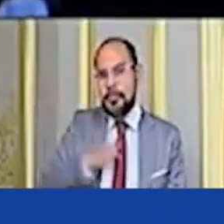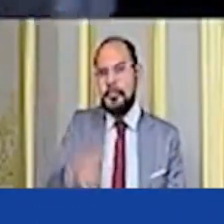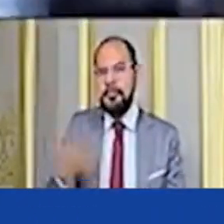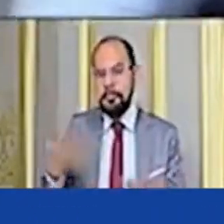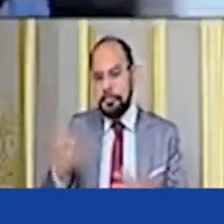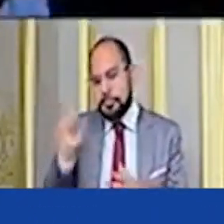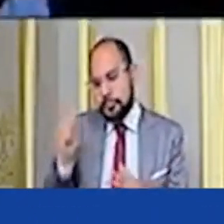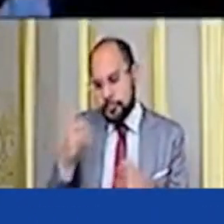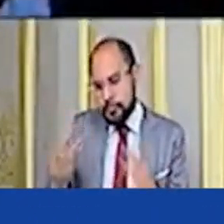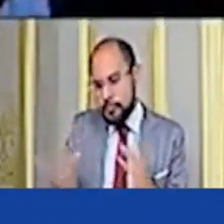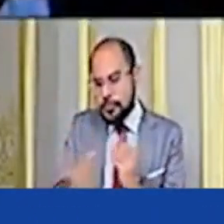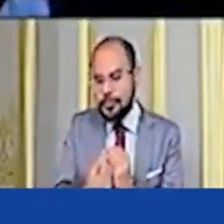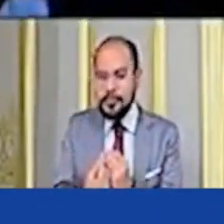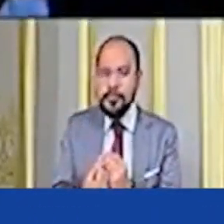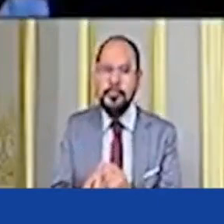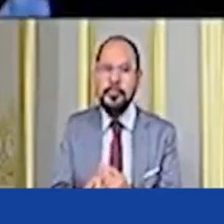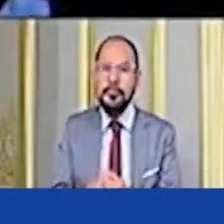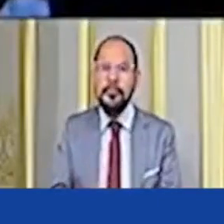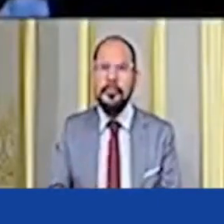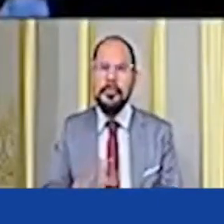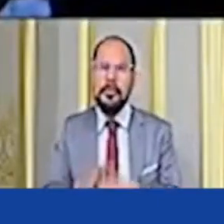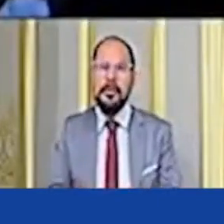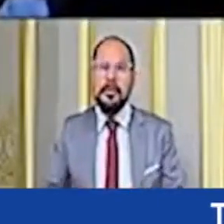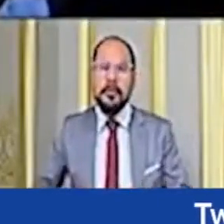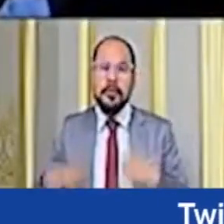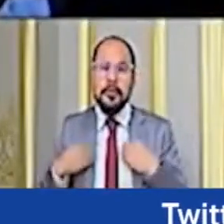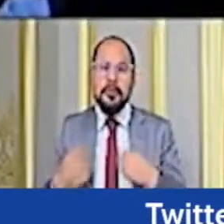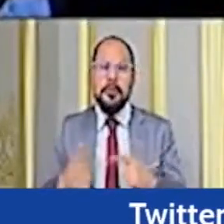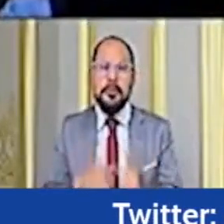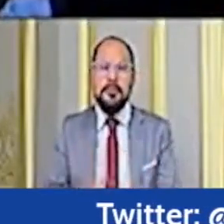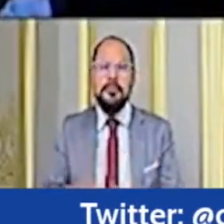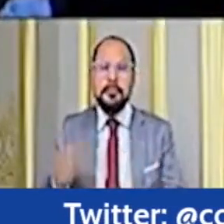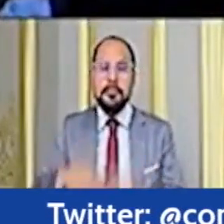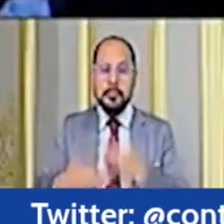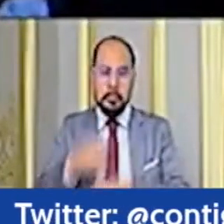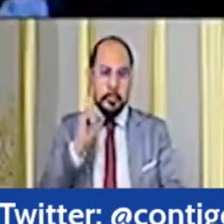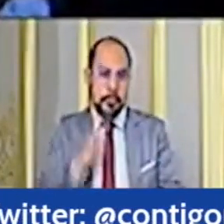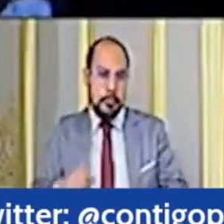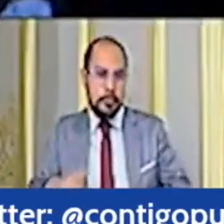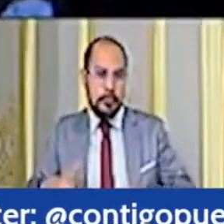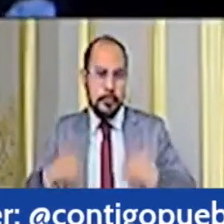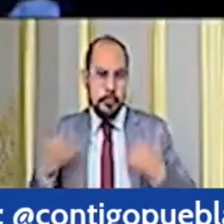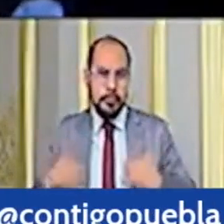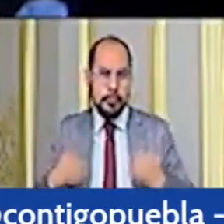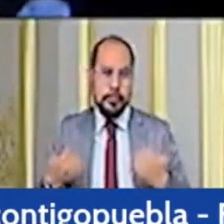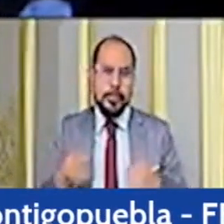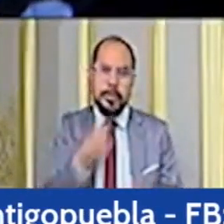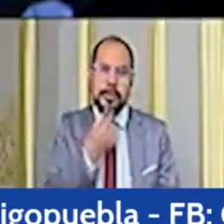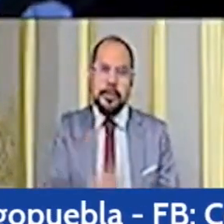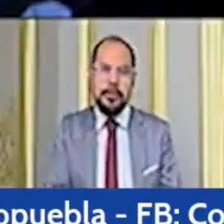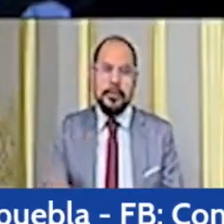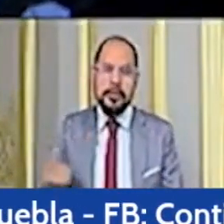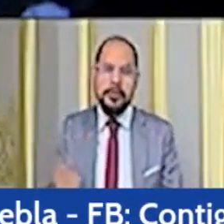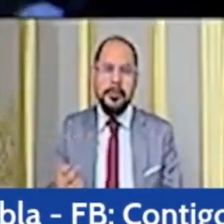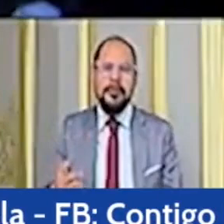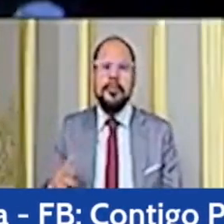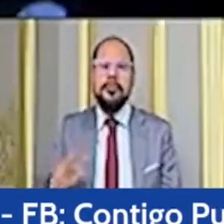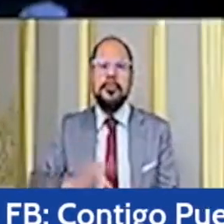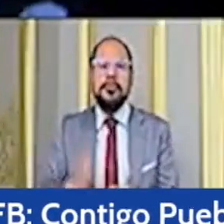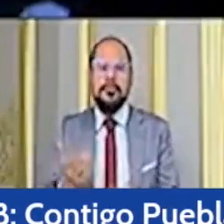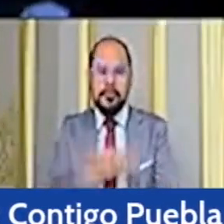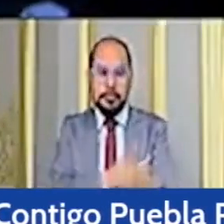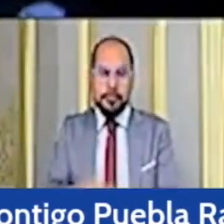vida cruelmente, luchando por todas las mujeres y por todas las infancias? Agradezco infinitamente a la familia la